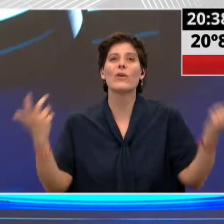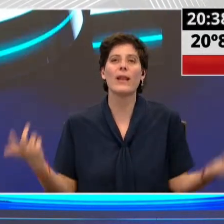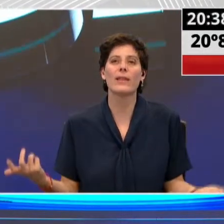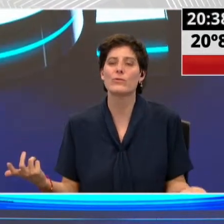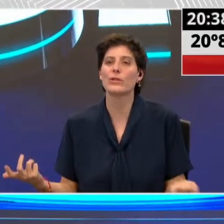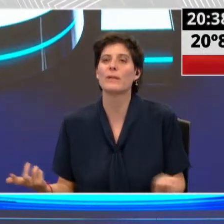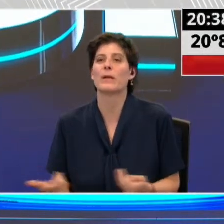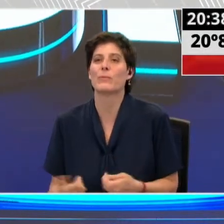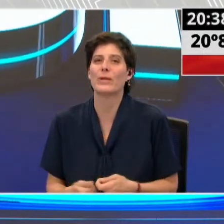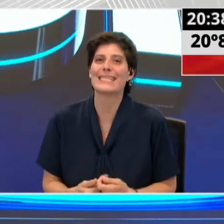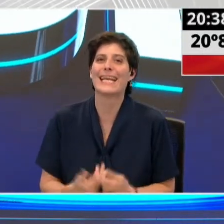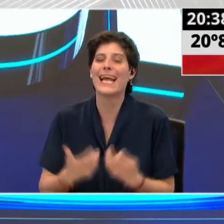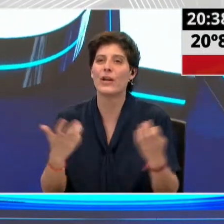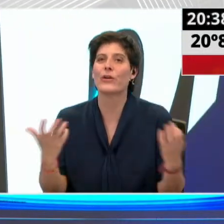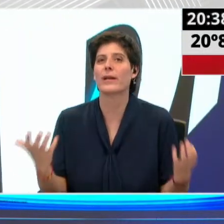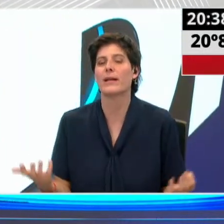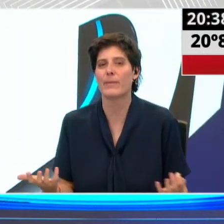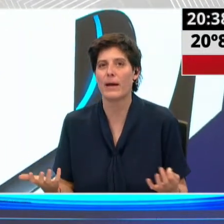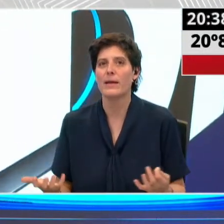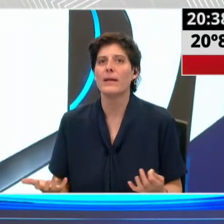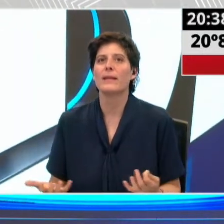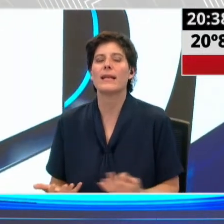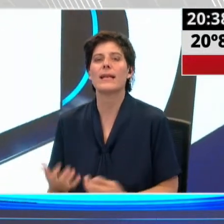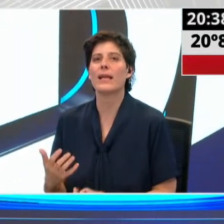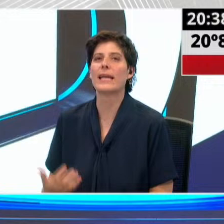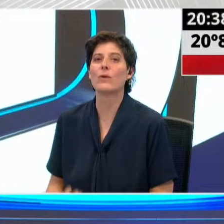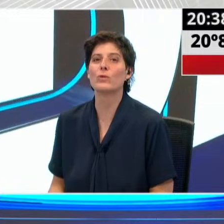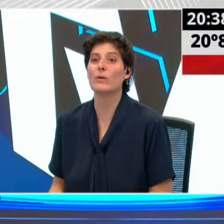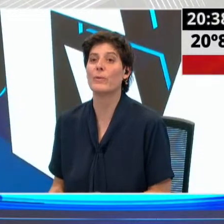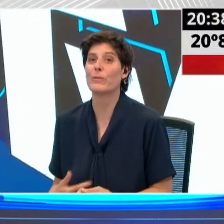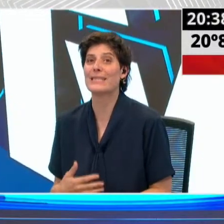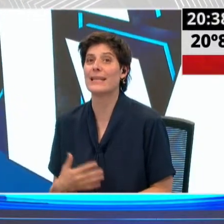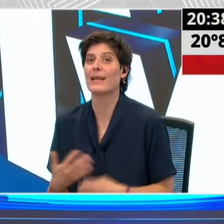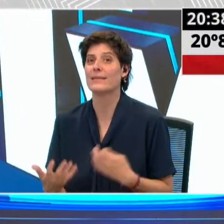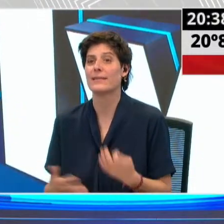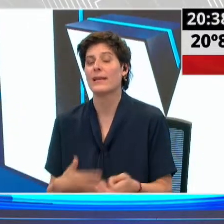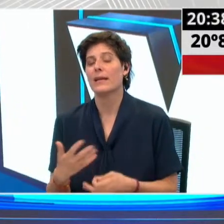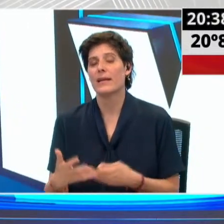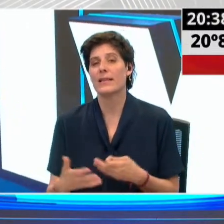dar todas las discusiones, porque puede llenar el organigrama del Ejecutivo, pero